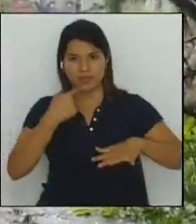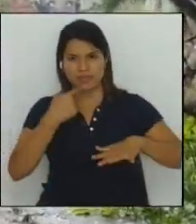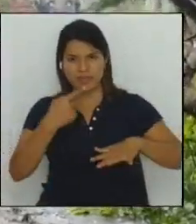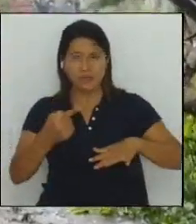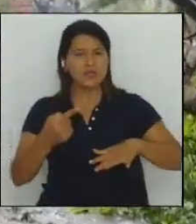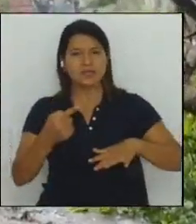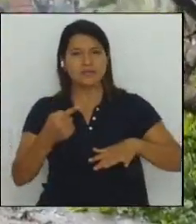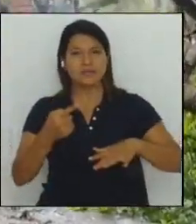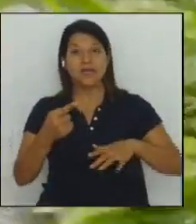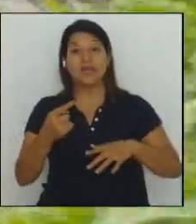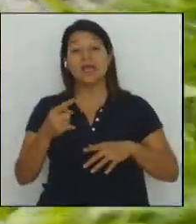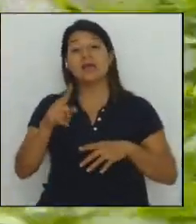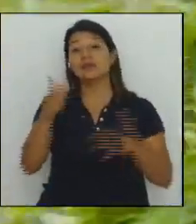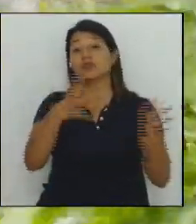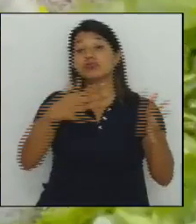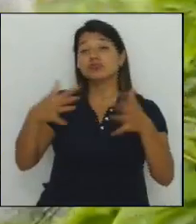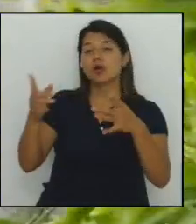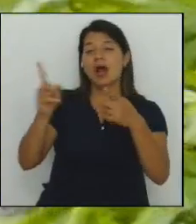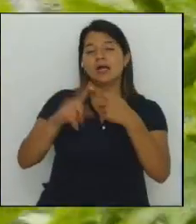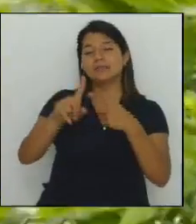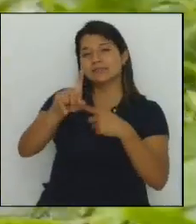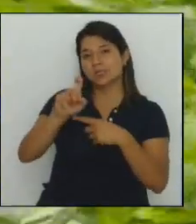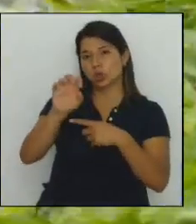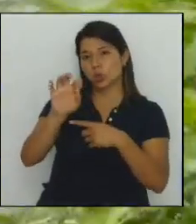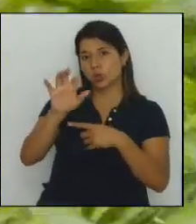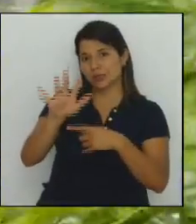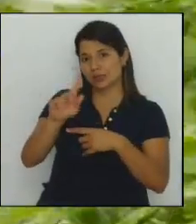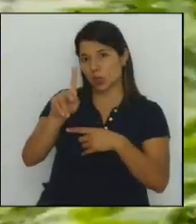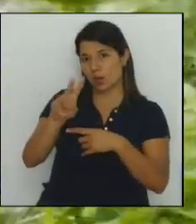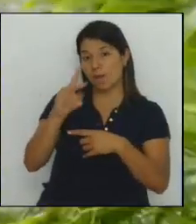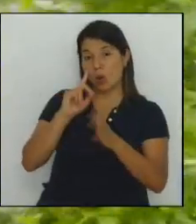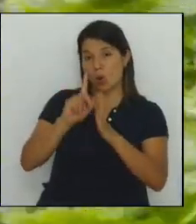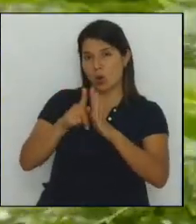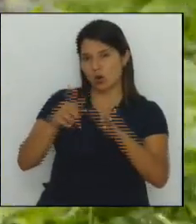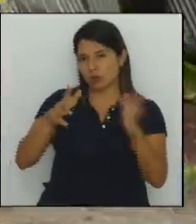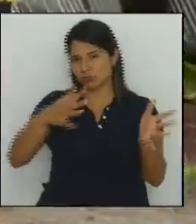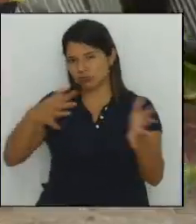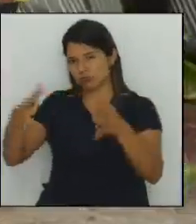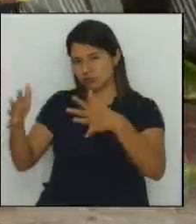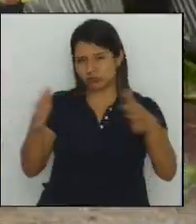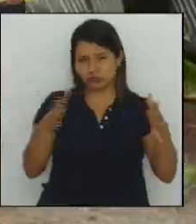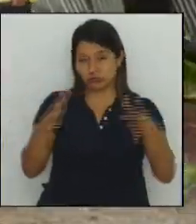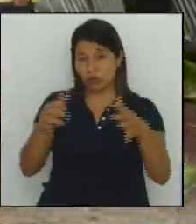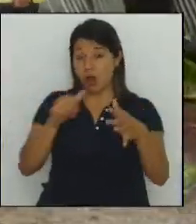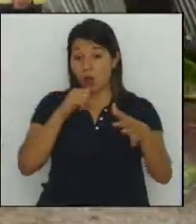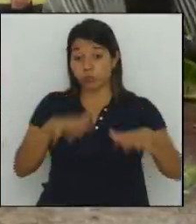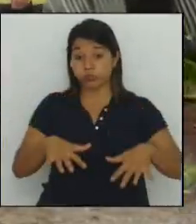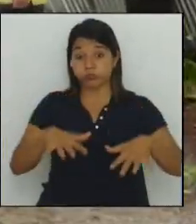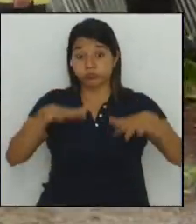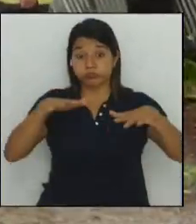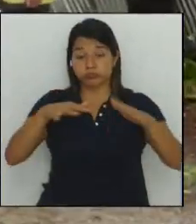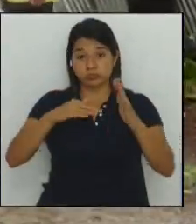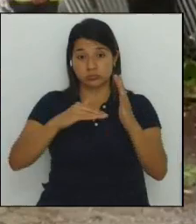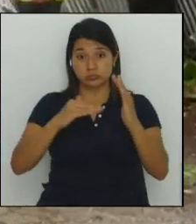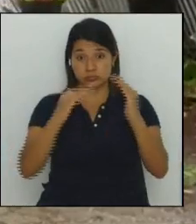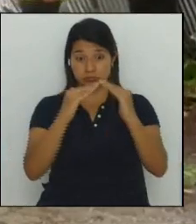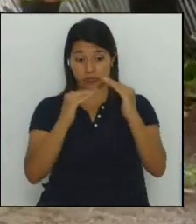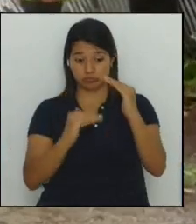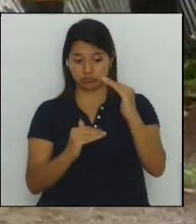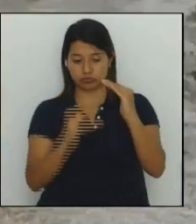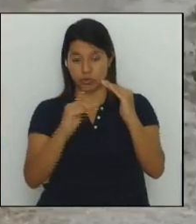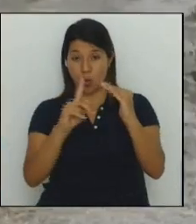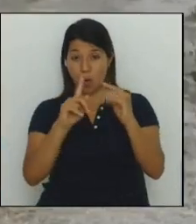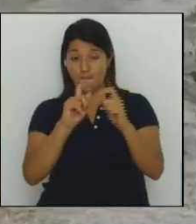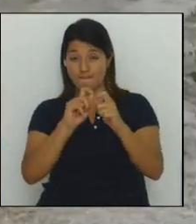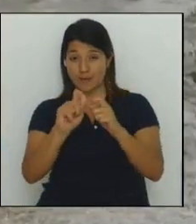195 km/h y las inundaciones llegaron a ser de más de 1,5 metros en algunas zonas. Bomberos y voluntarios han comenzado a limpiar,